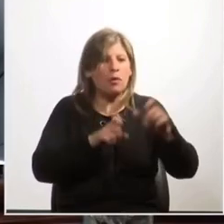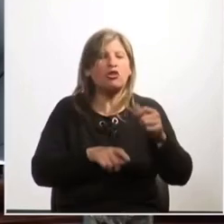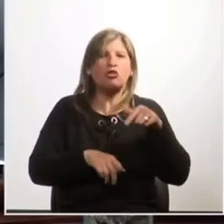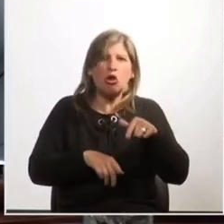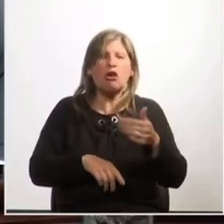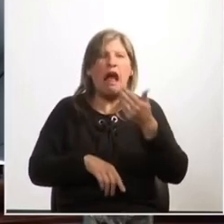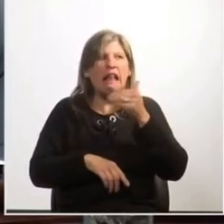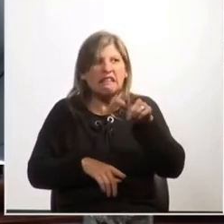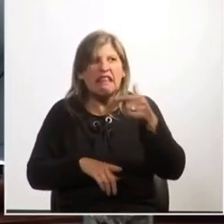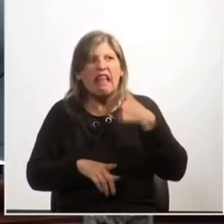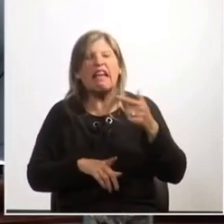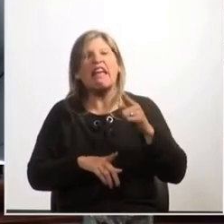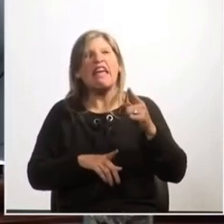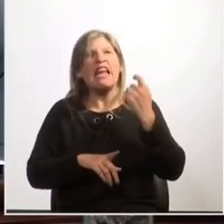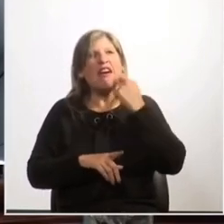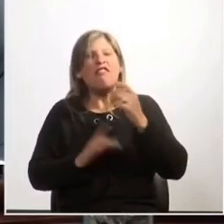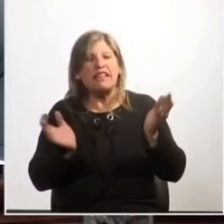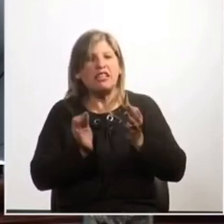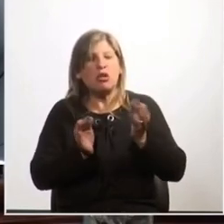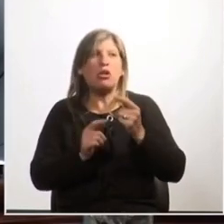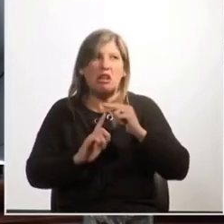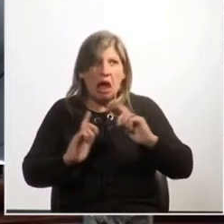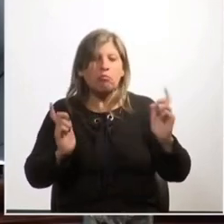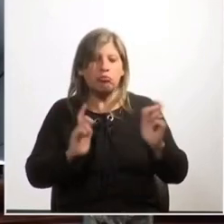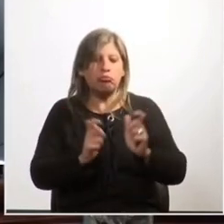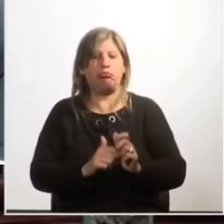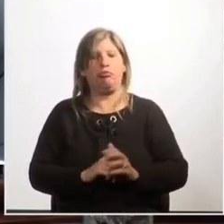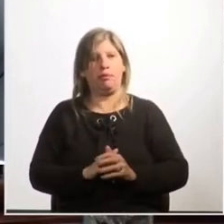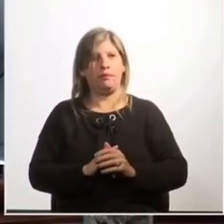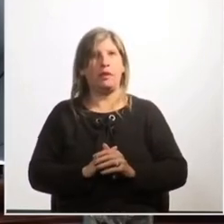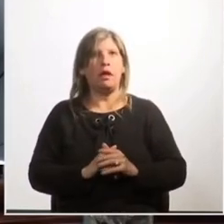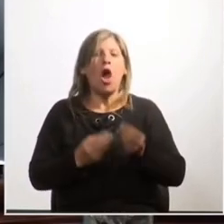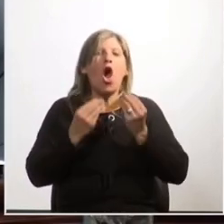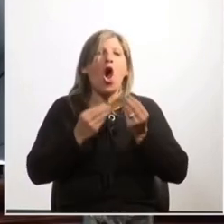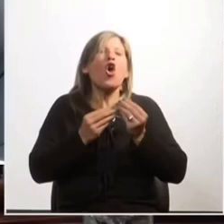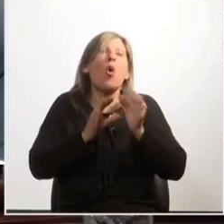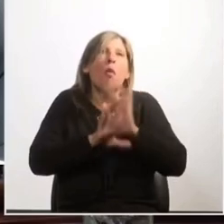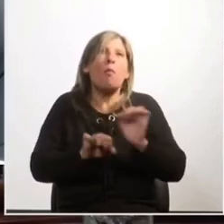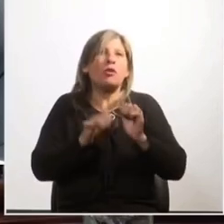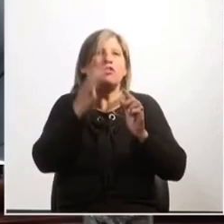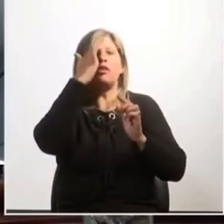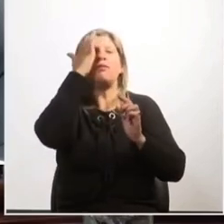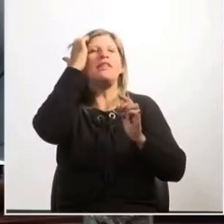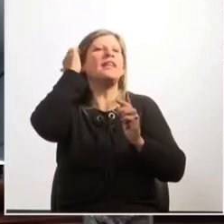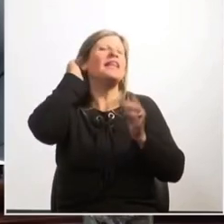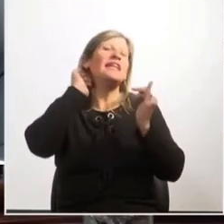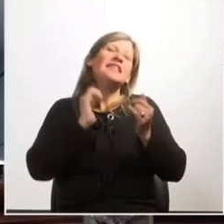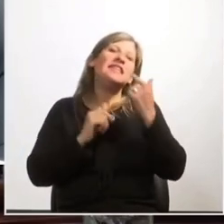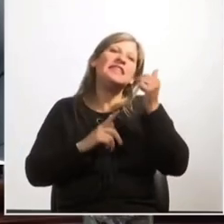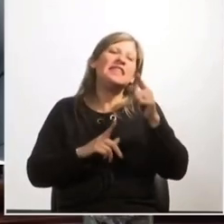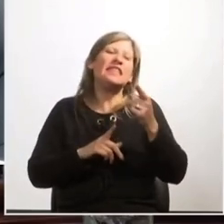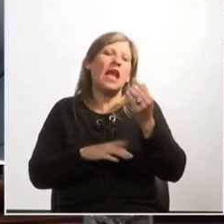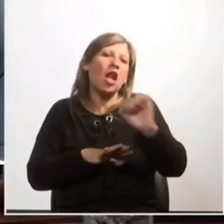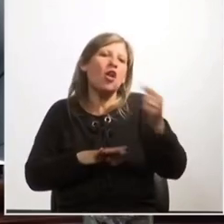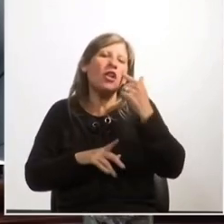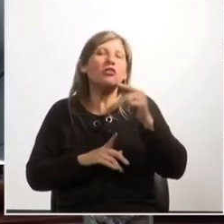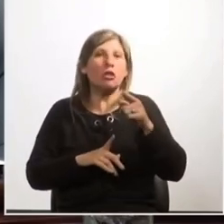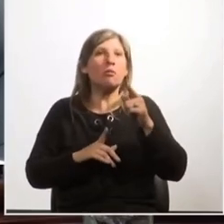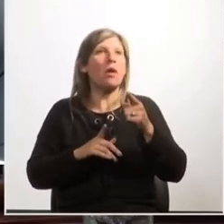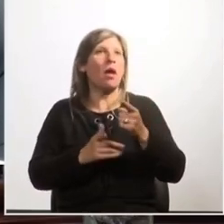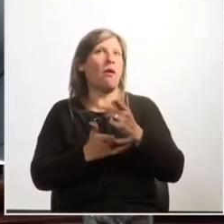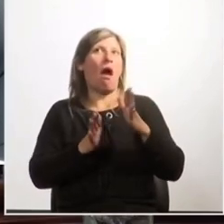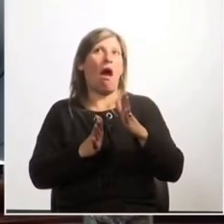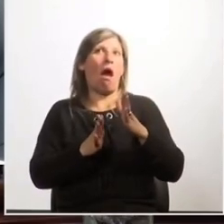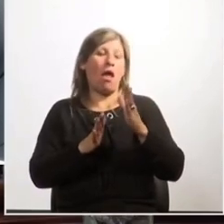la inseguridad ha disminuido. ¿Cómo es posible entonces que si los delitos están en un franco descenso y